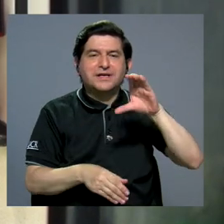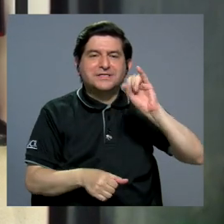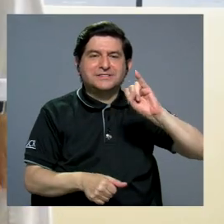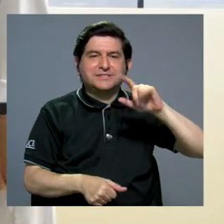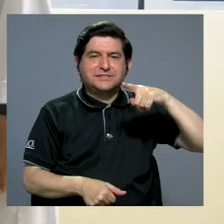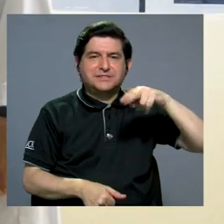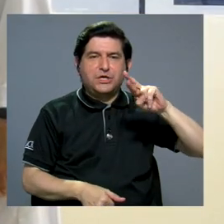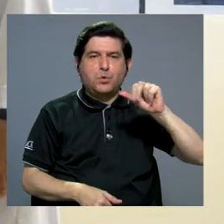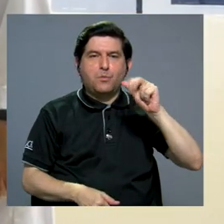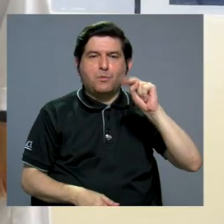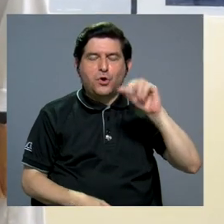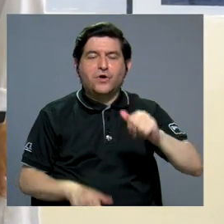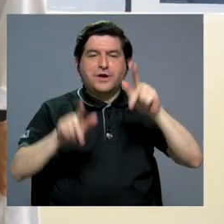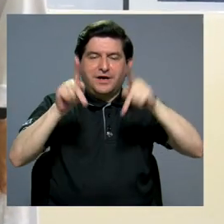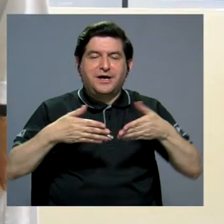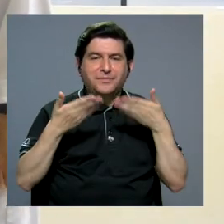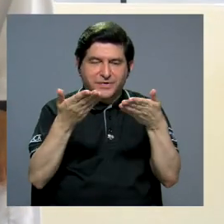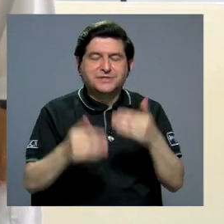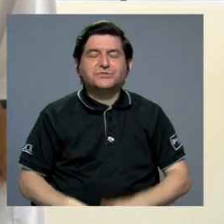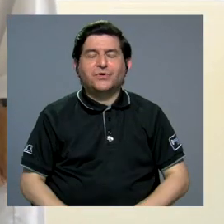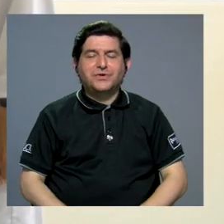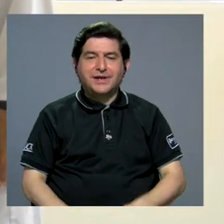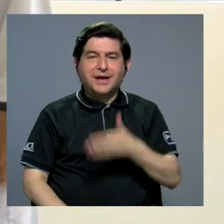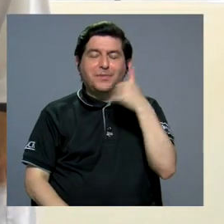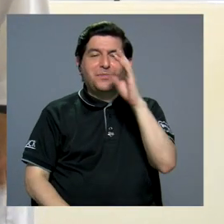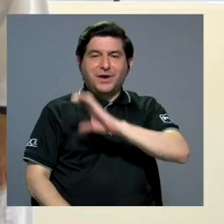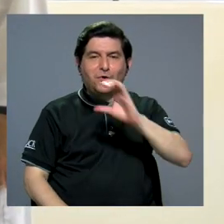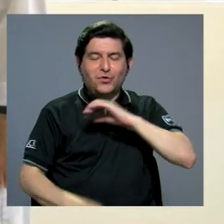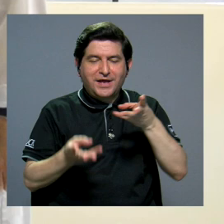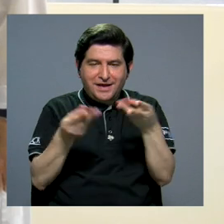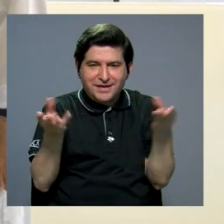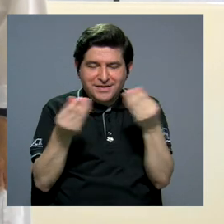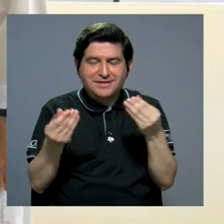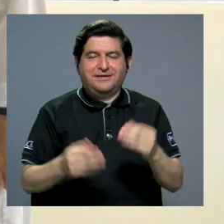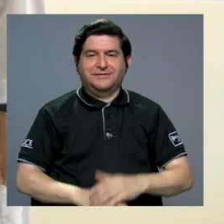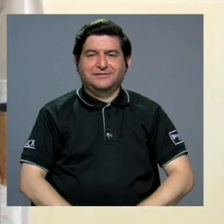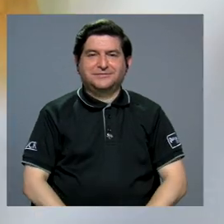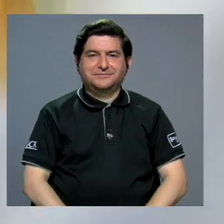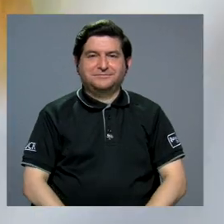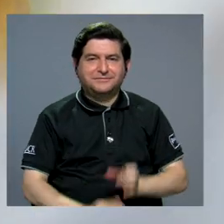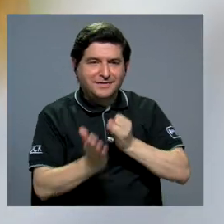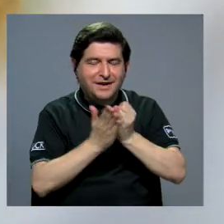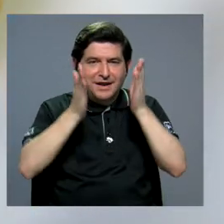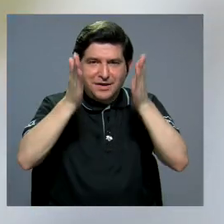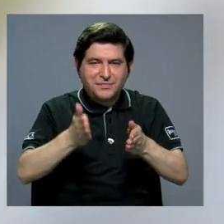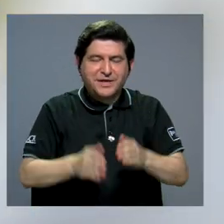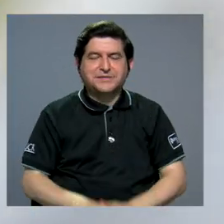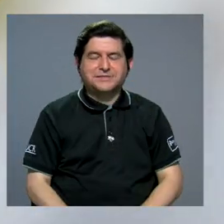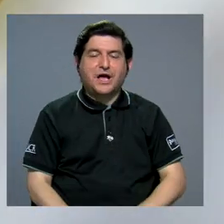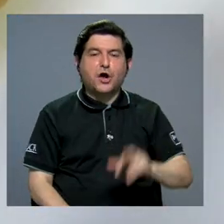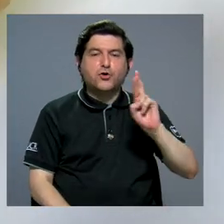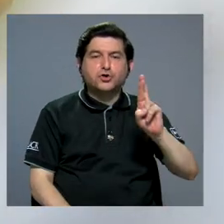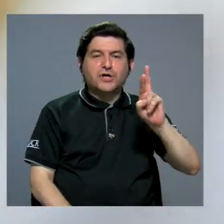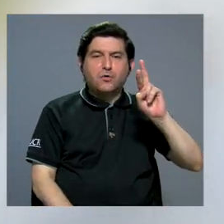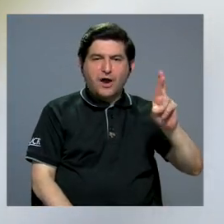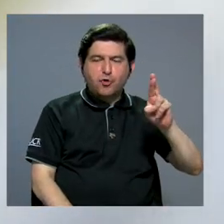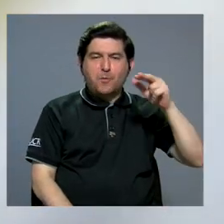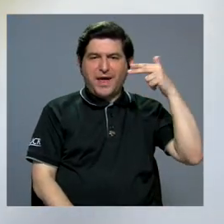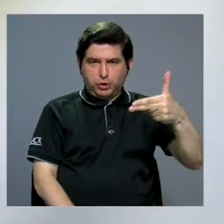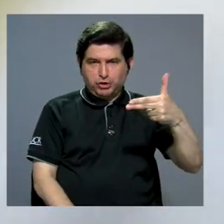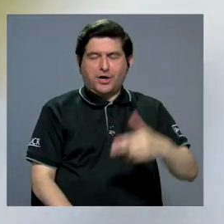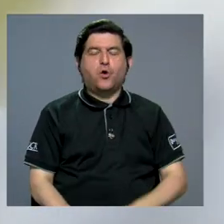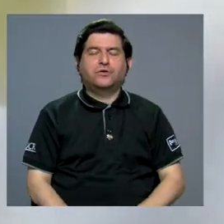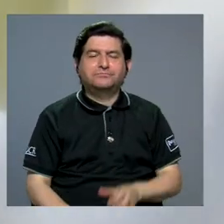aportes que el CIPRONA brinda a estos emprendedores para el mejoramiento de la calidad de sus productos. La investigadora del CIPRONA,